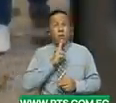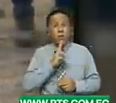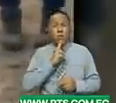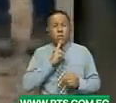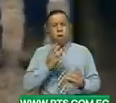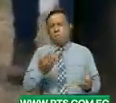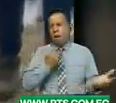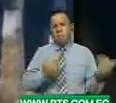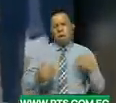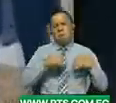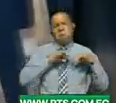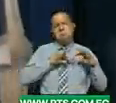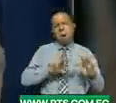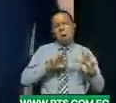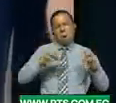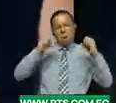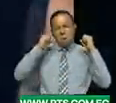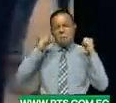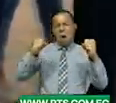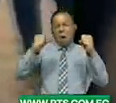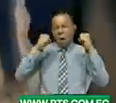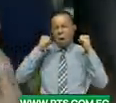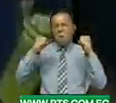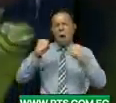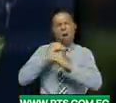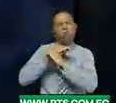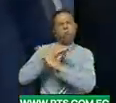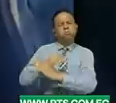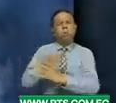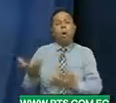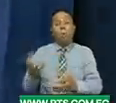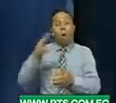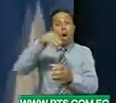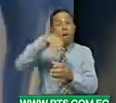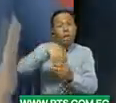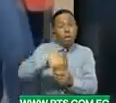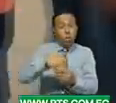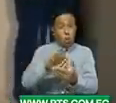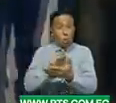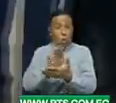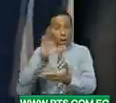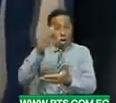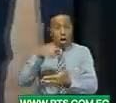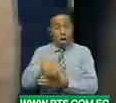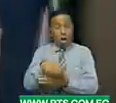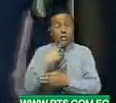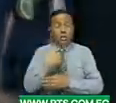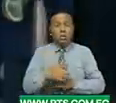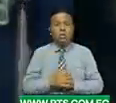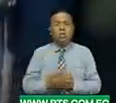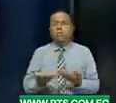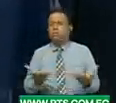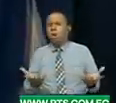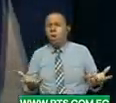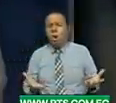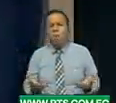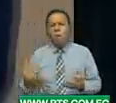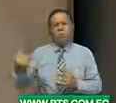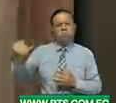gritos a rechazar un supuesto acto de abuso sexual al interior de la Escuela Agrícola Panamericana del Zamorano.